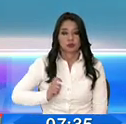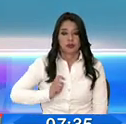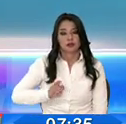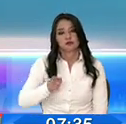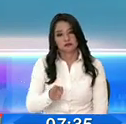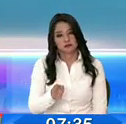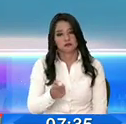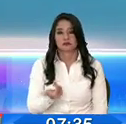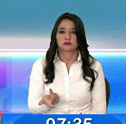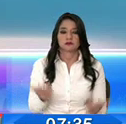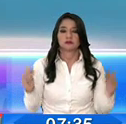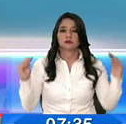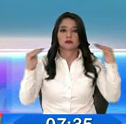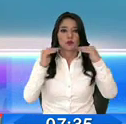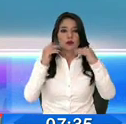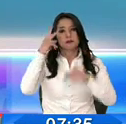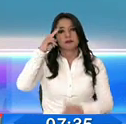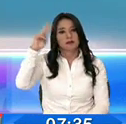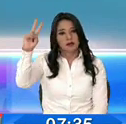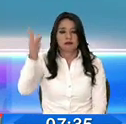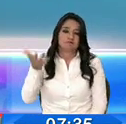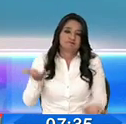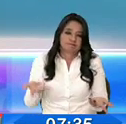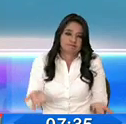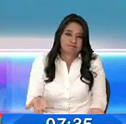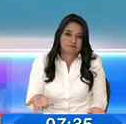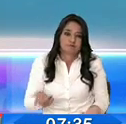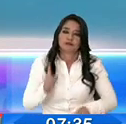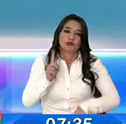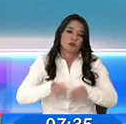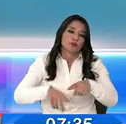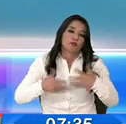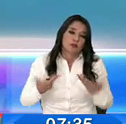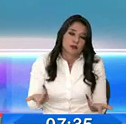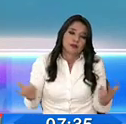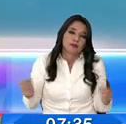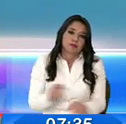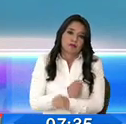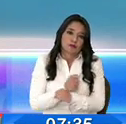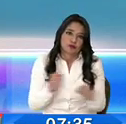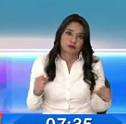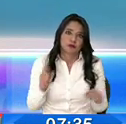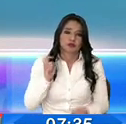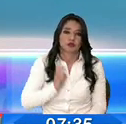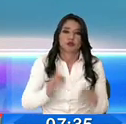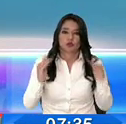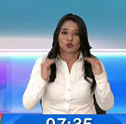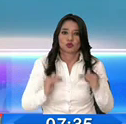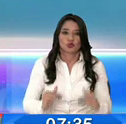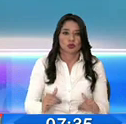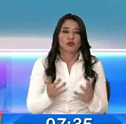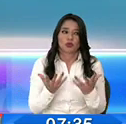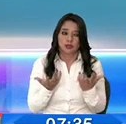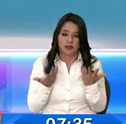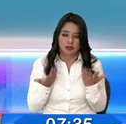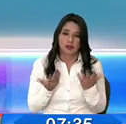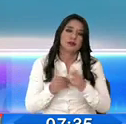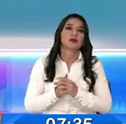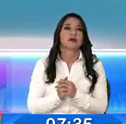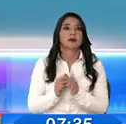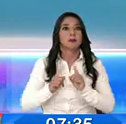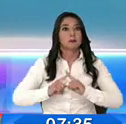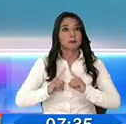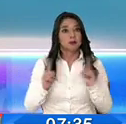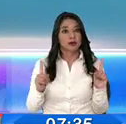no podemos igualarnos a méxico es el día y rebajar los salarios de la gente y eso tampoco queremos pero si